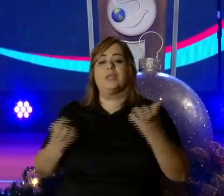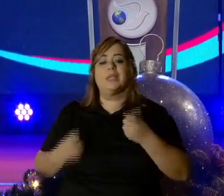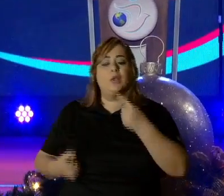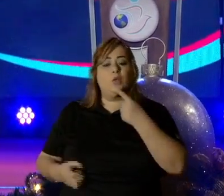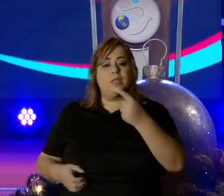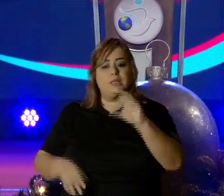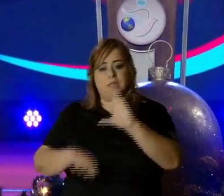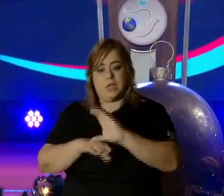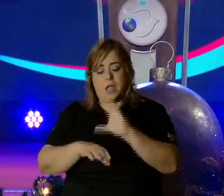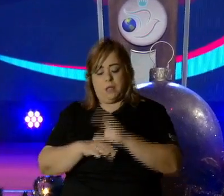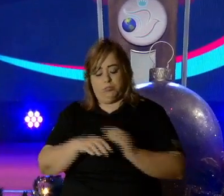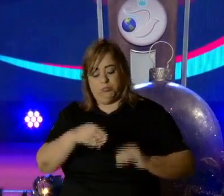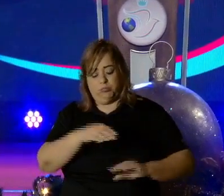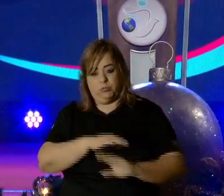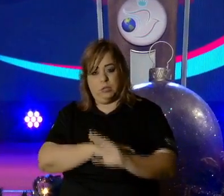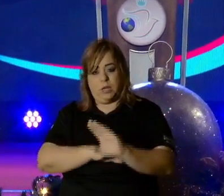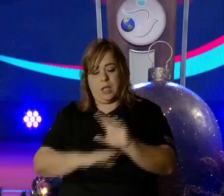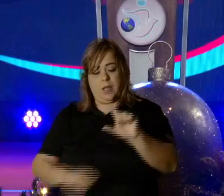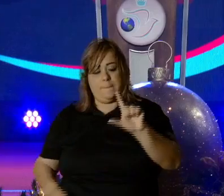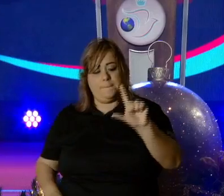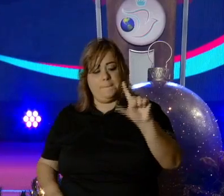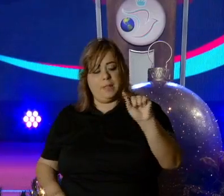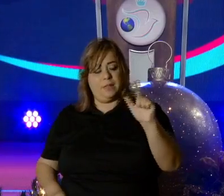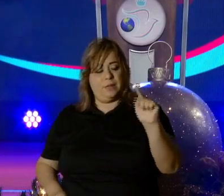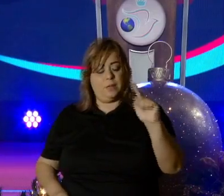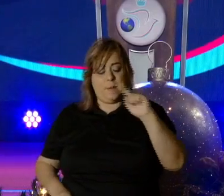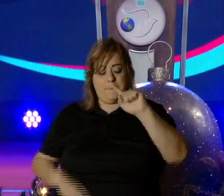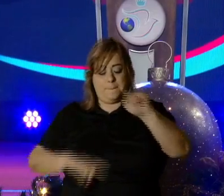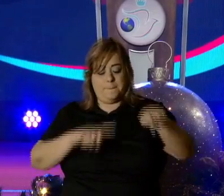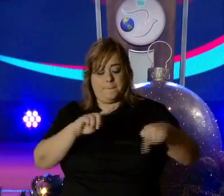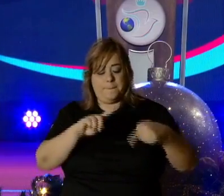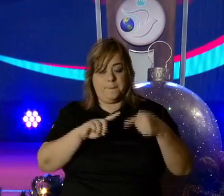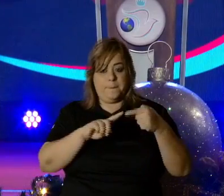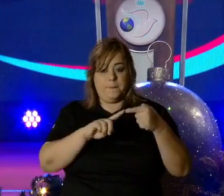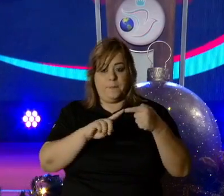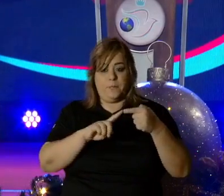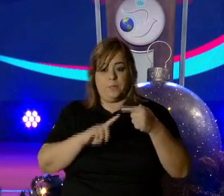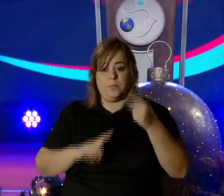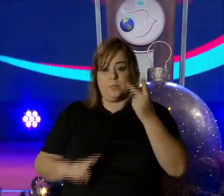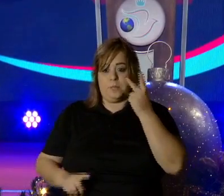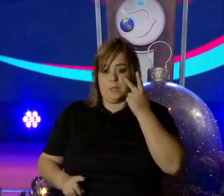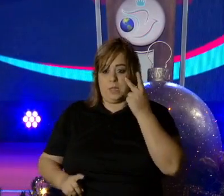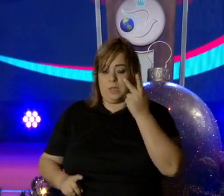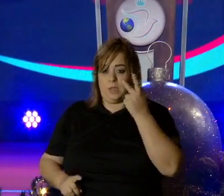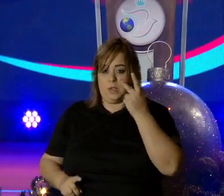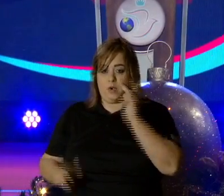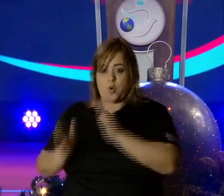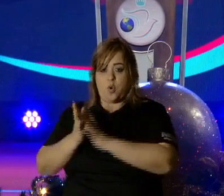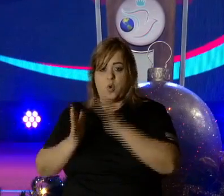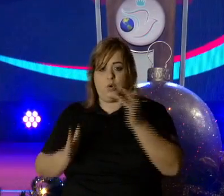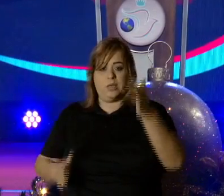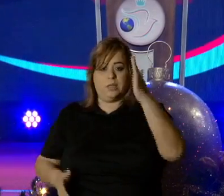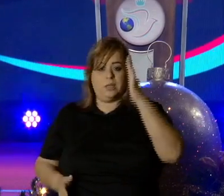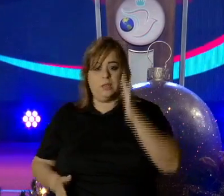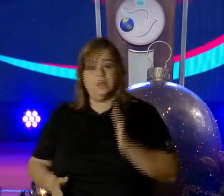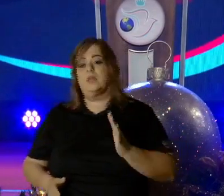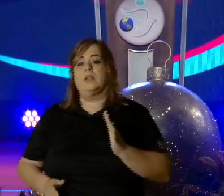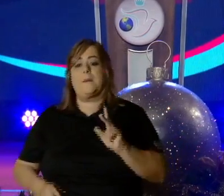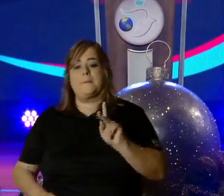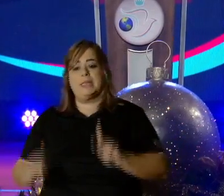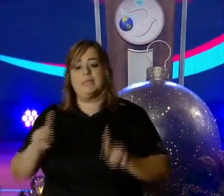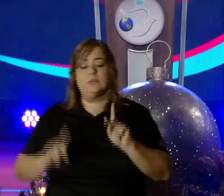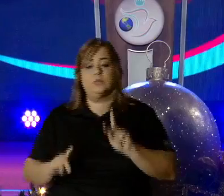entramos a este año para ver la gloria de Dios. Para ver la gloria de Dios. Si hay alguna